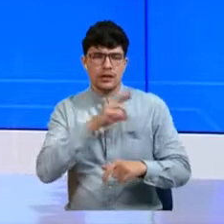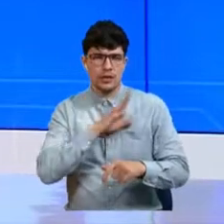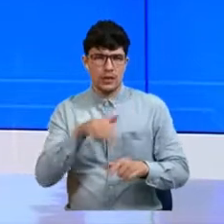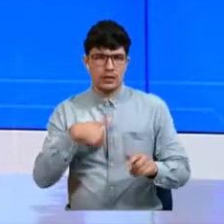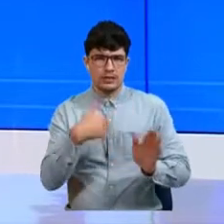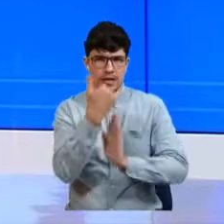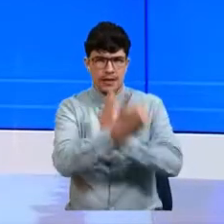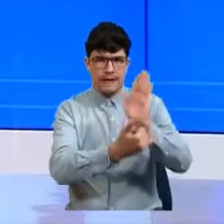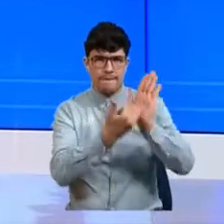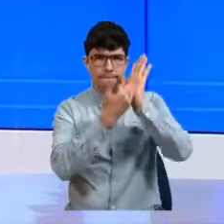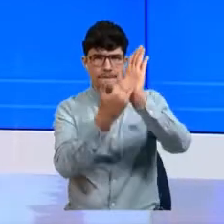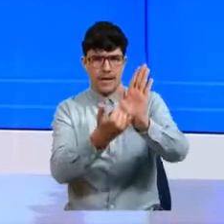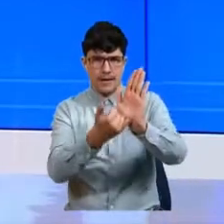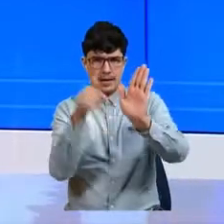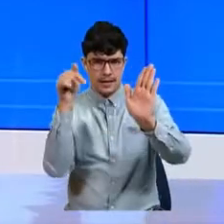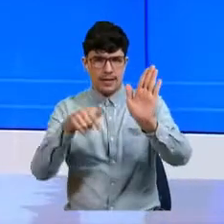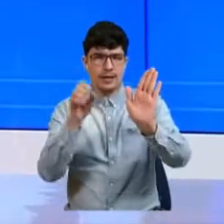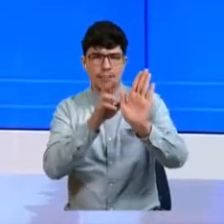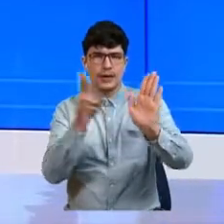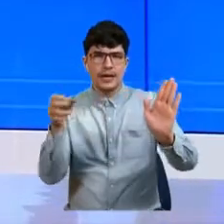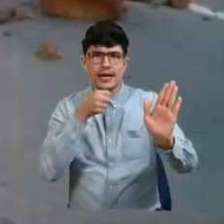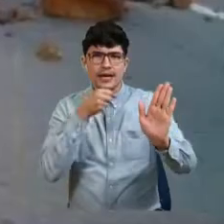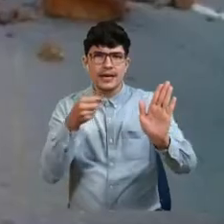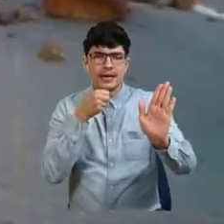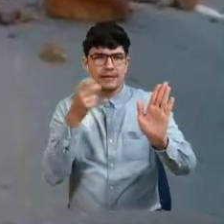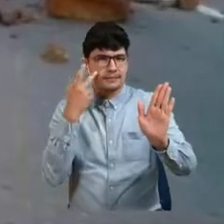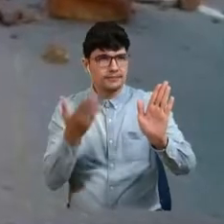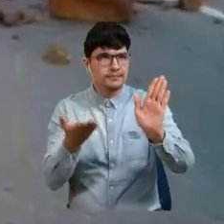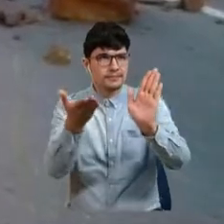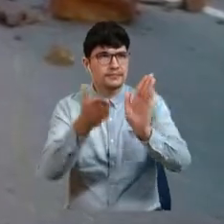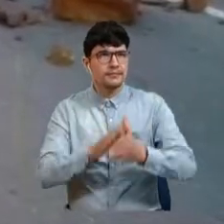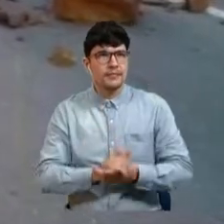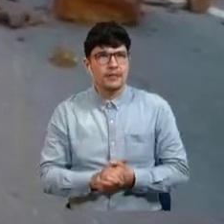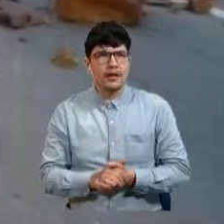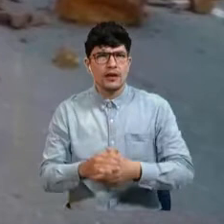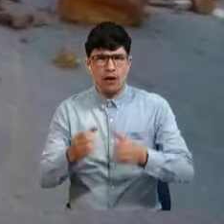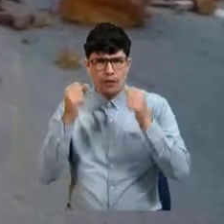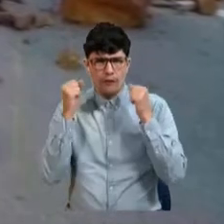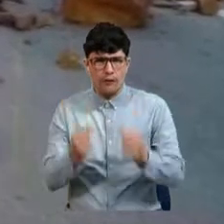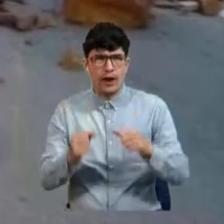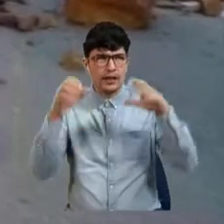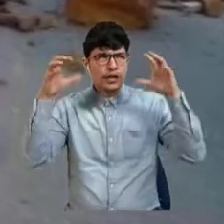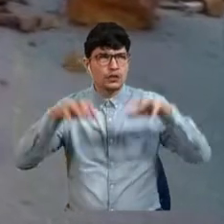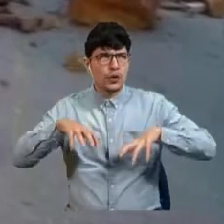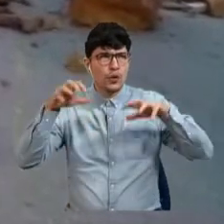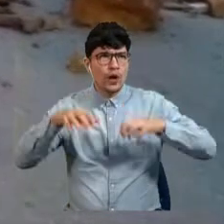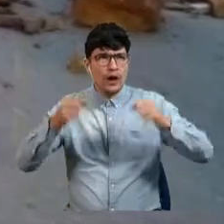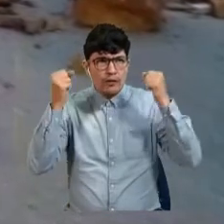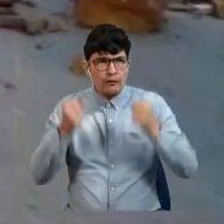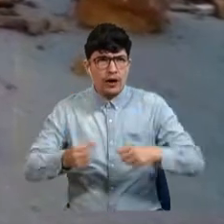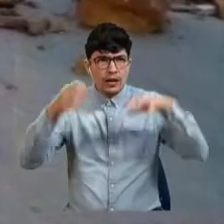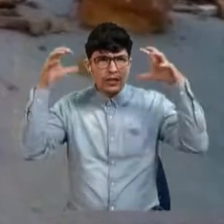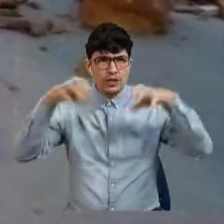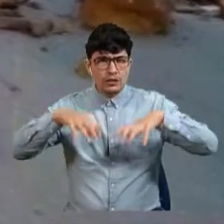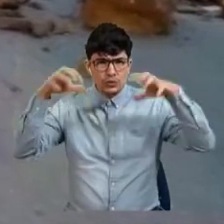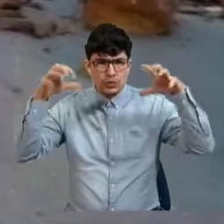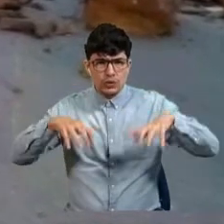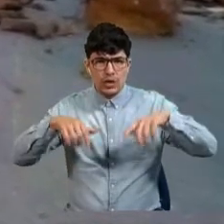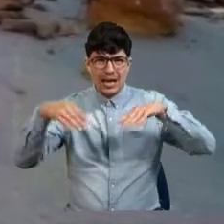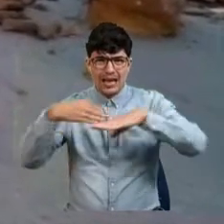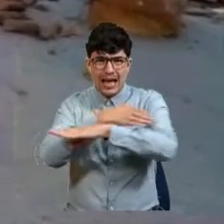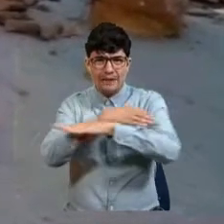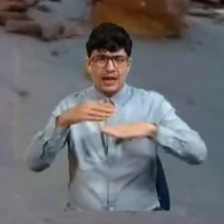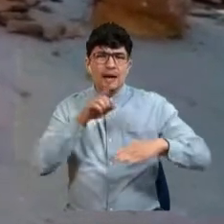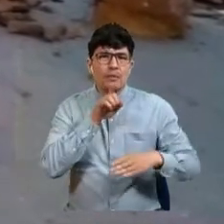esta que es nuestra imagen del día y debido a las fuertes lluvias que se han venido presentando en las últimas horas, en la